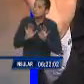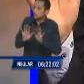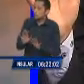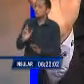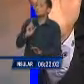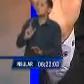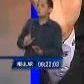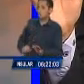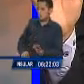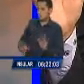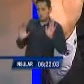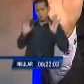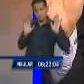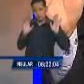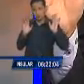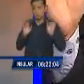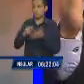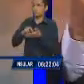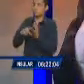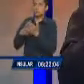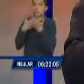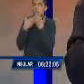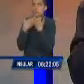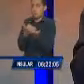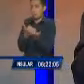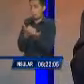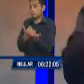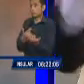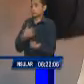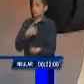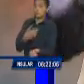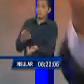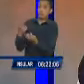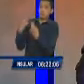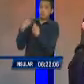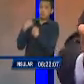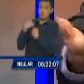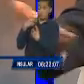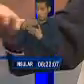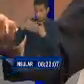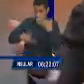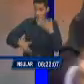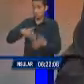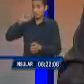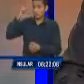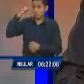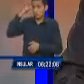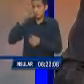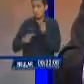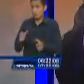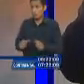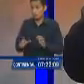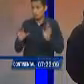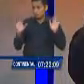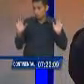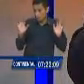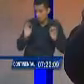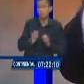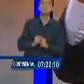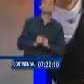Ese es el estado de bienestar, ¿no es cierto? Las mínimas responsabilidades que tiene un estado con su población.